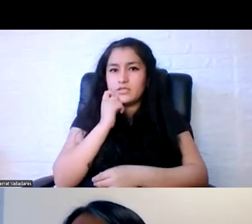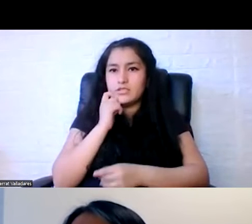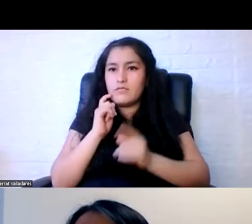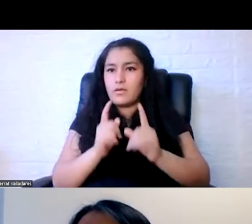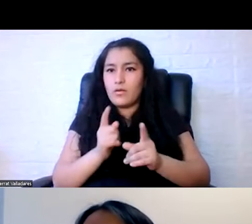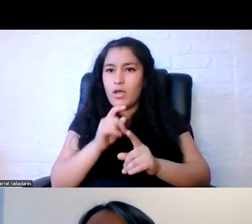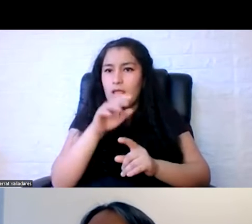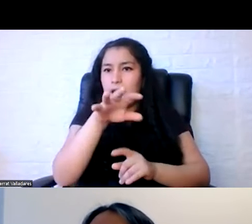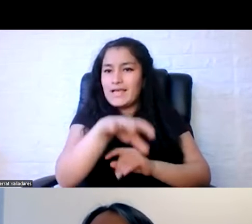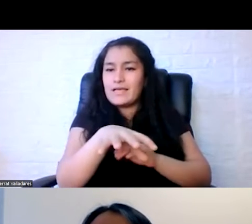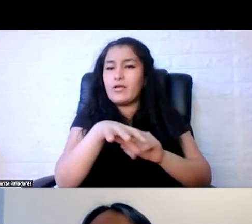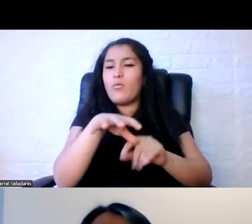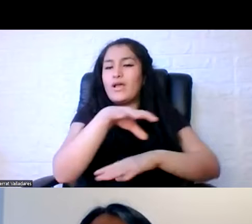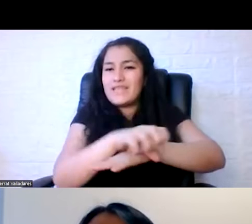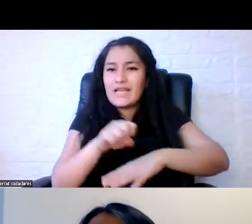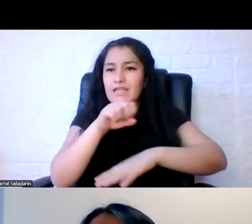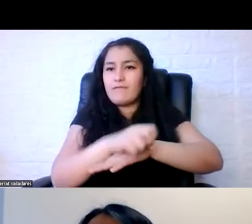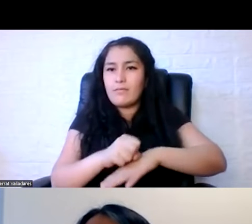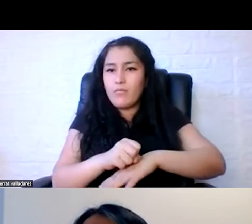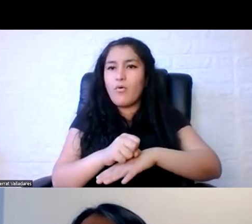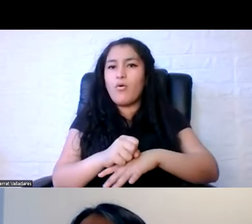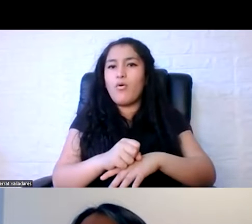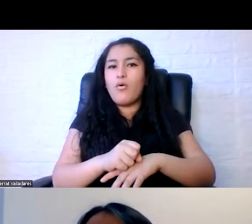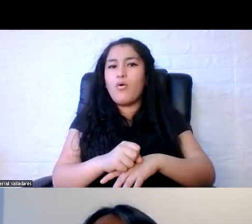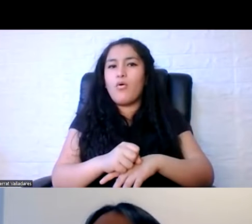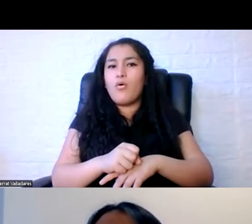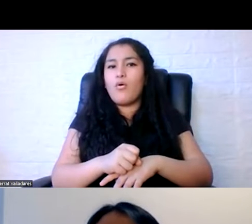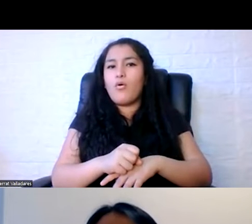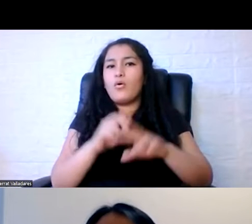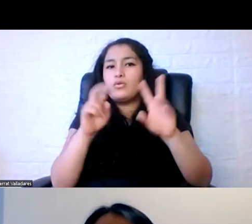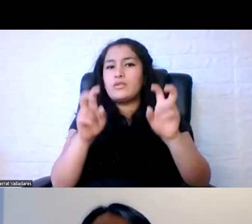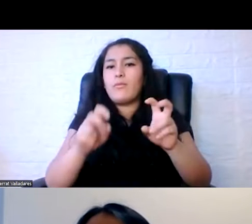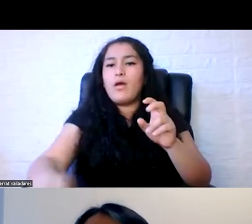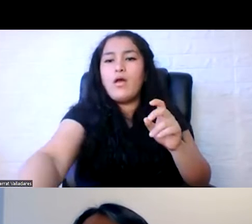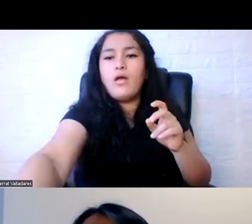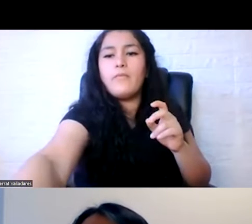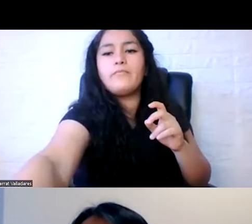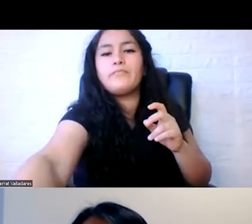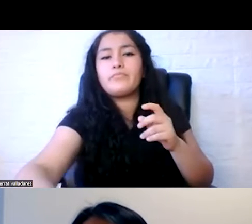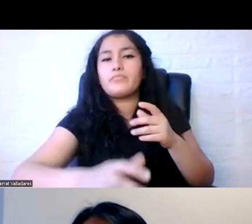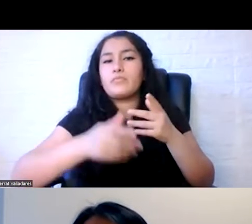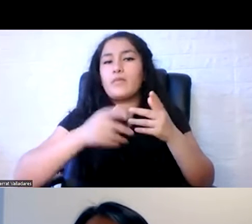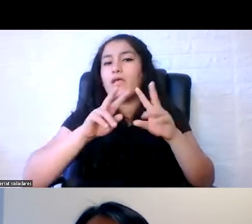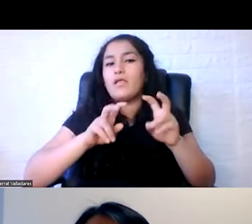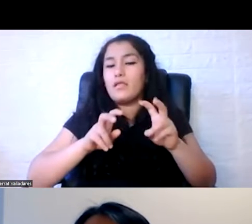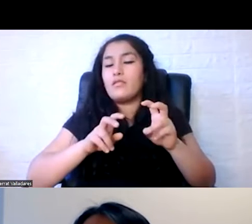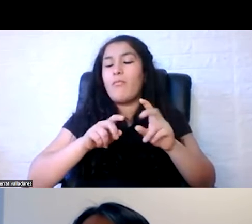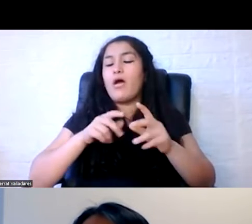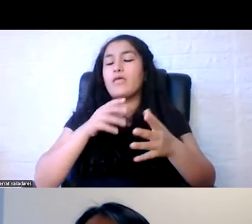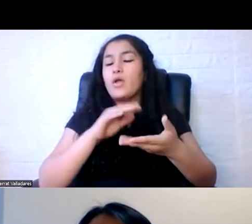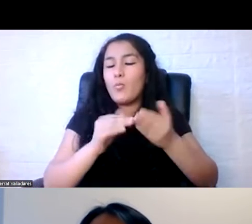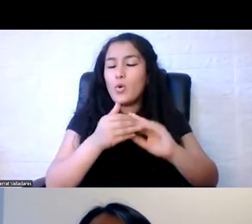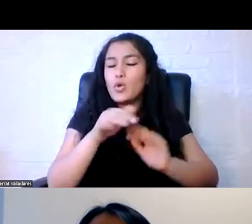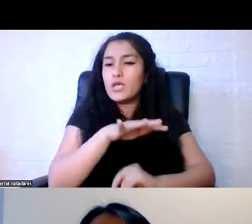este extractivismo resistido por un sinnúmero de comunidades, organizaciones y